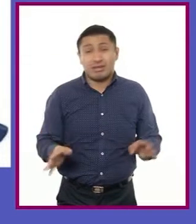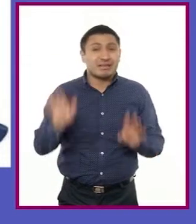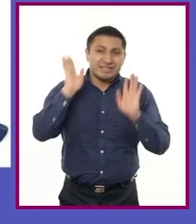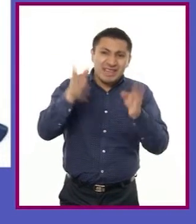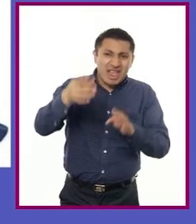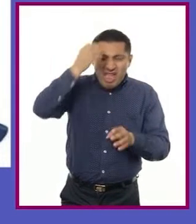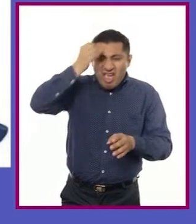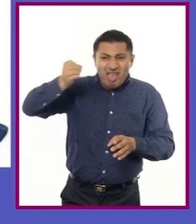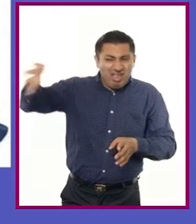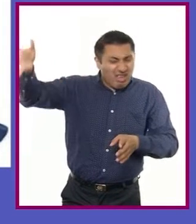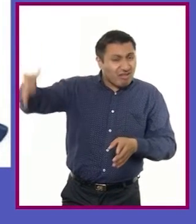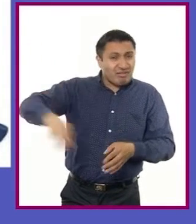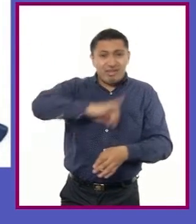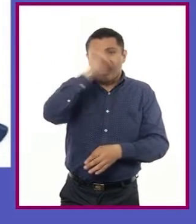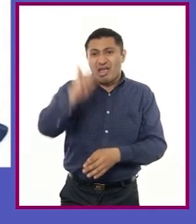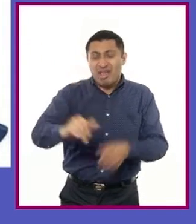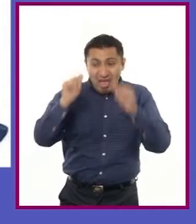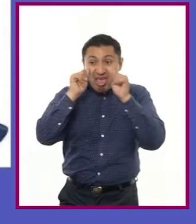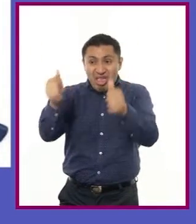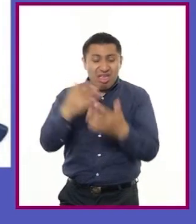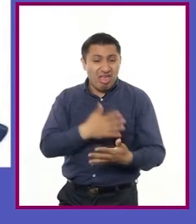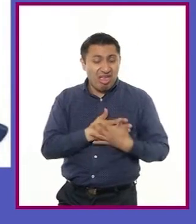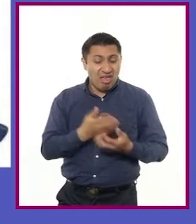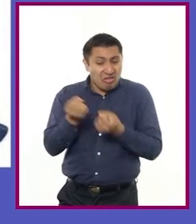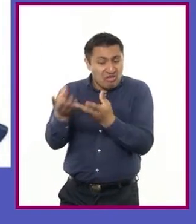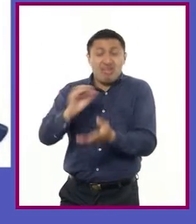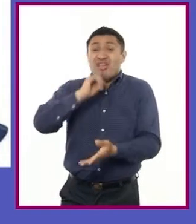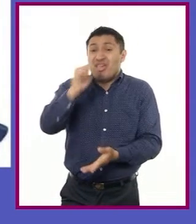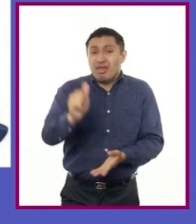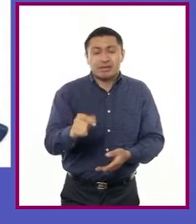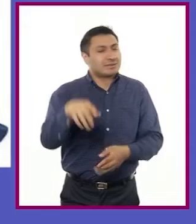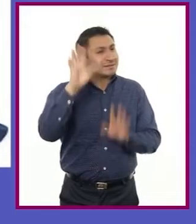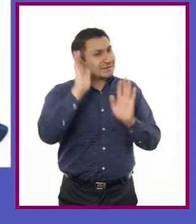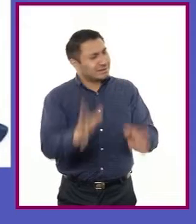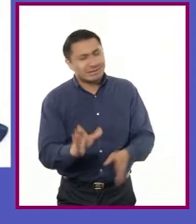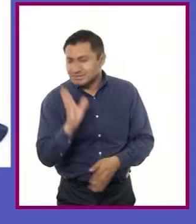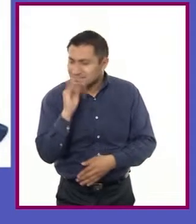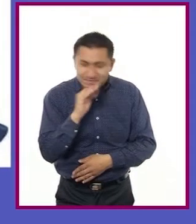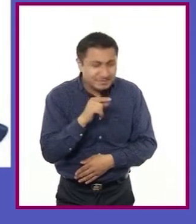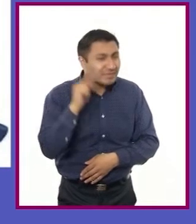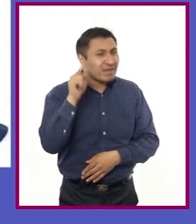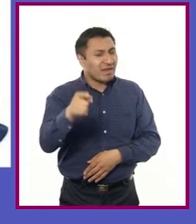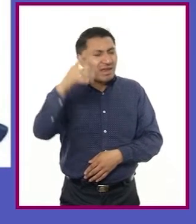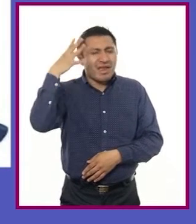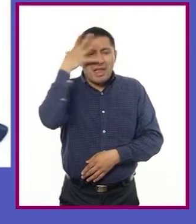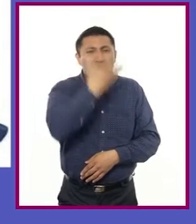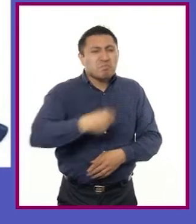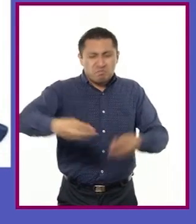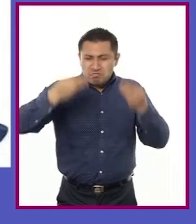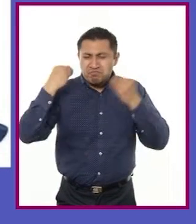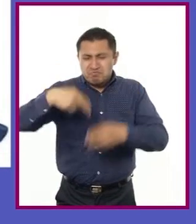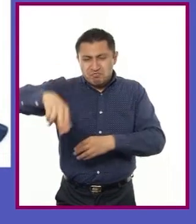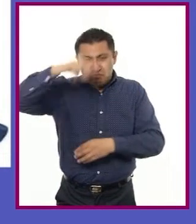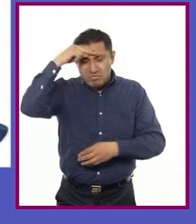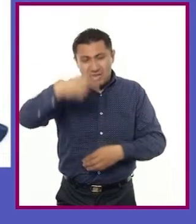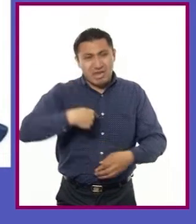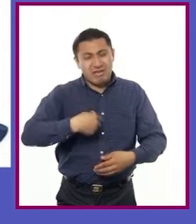olvídala. Nunca te va a pelar. No, carnal, no puedo. Es tan hermosa e inteligente